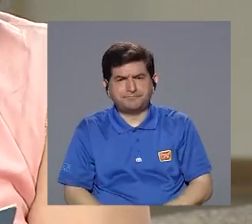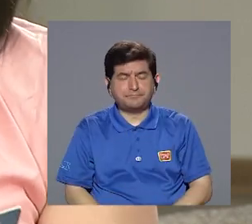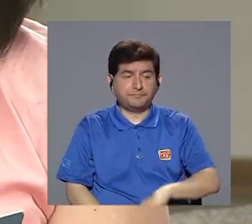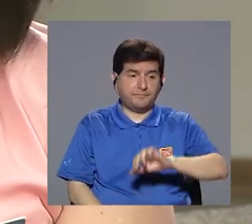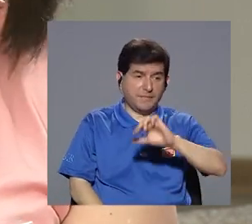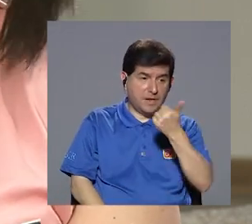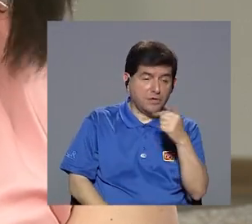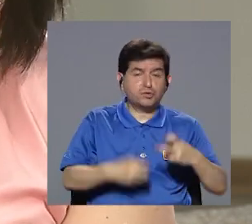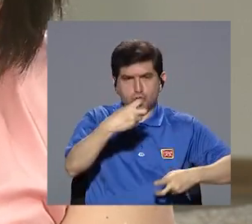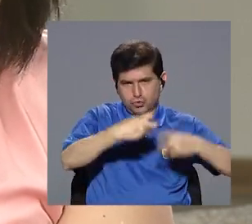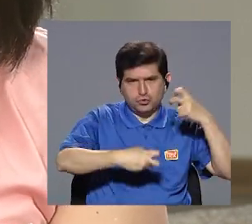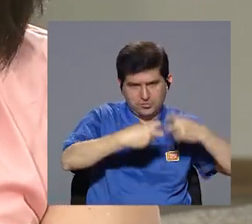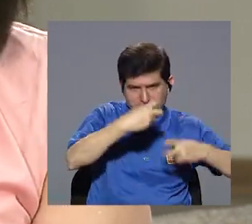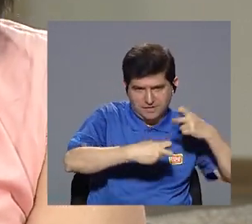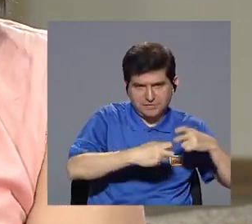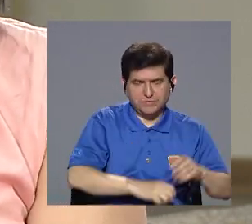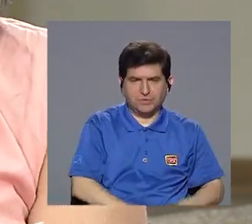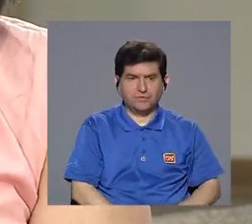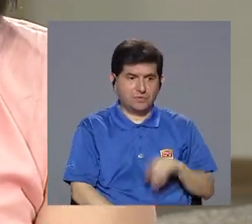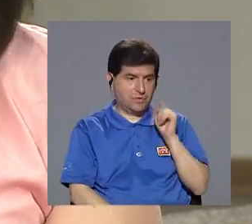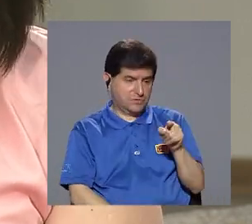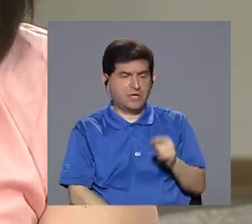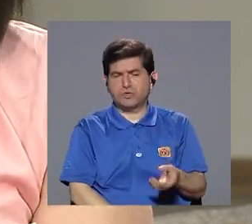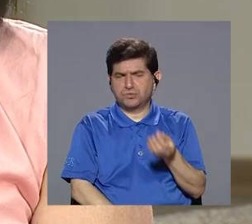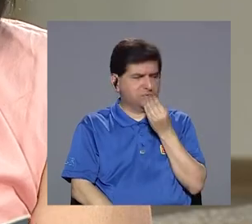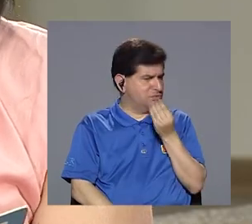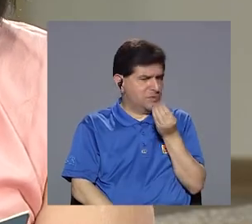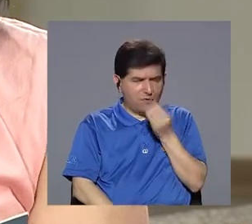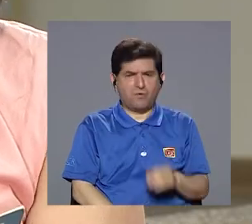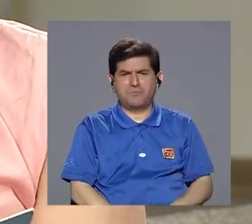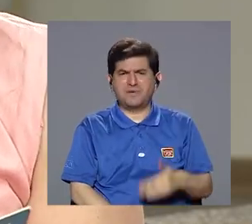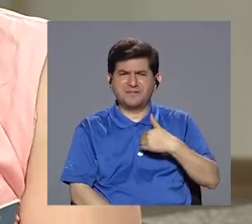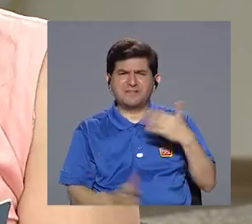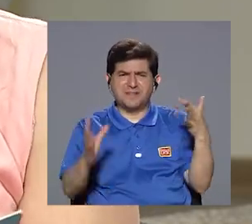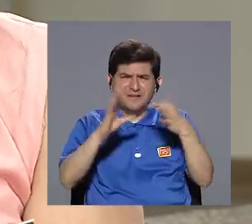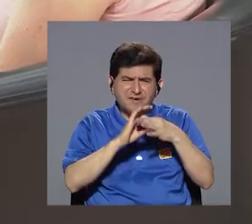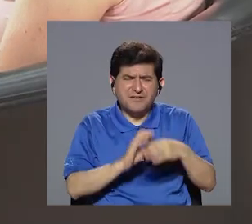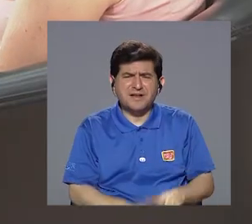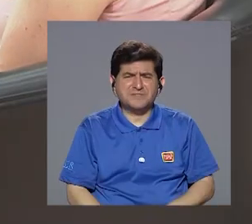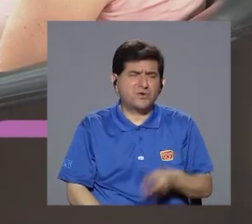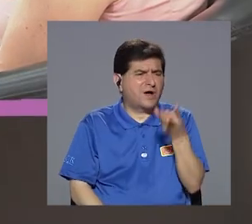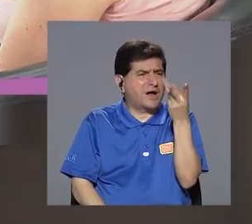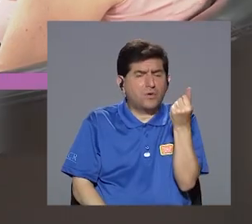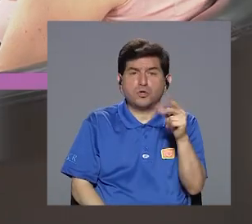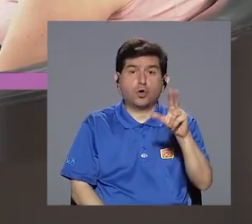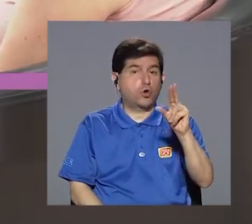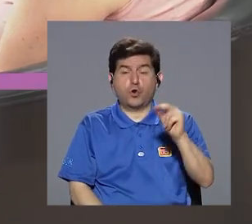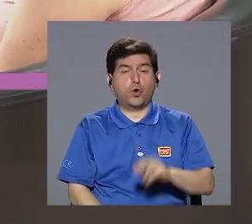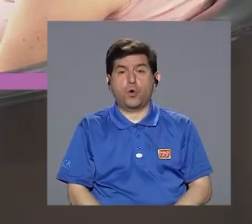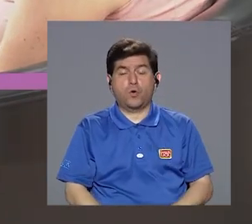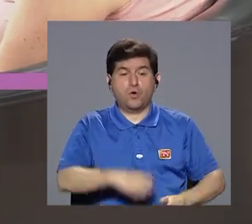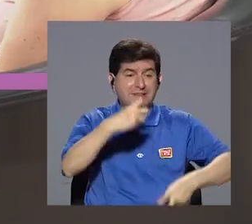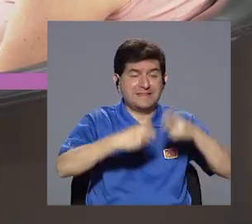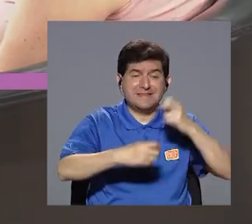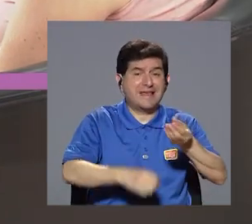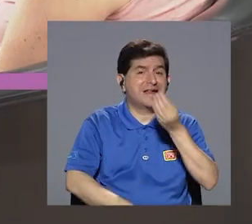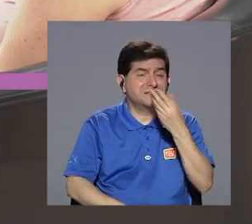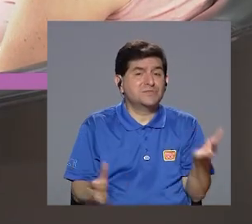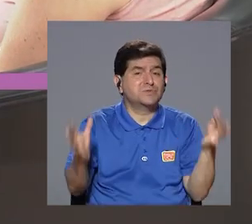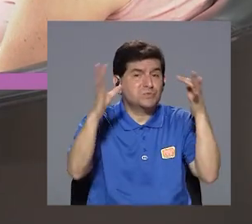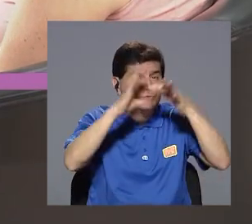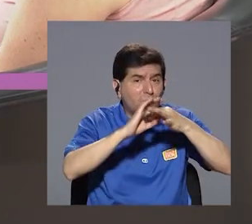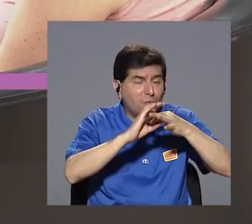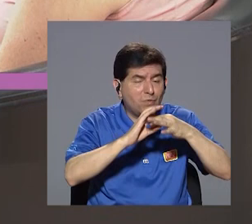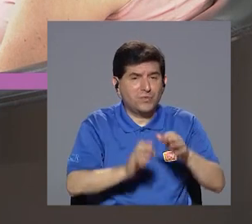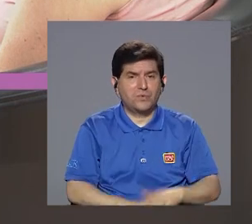en estos otros trastornos. Serían, ¿verdad? Esos dejan de comer, es como, tiene que ver como con la cantidad y con otro. No, el trastorno alimenticio tiene que